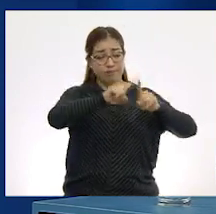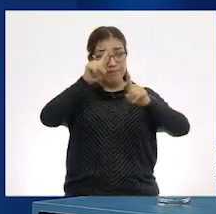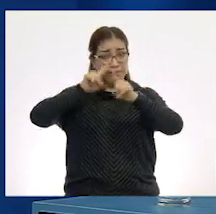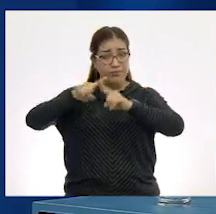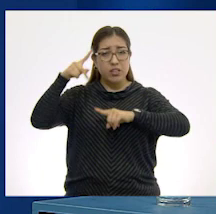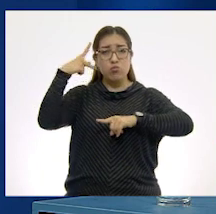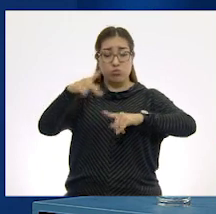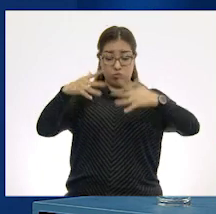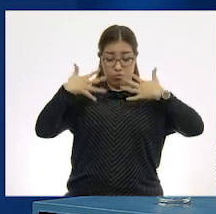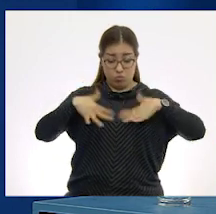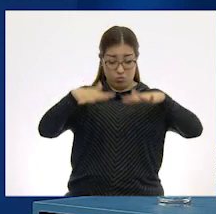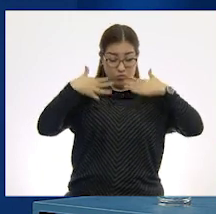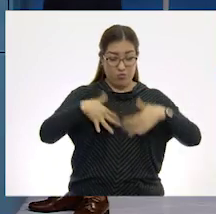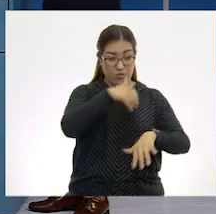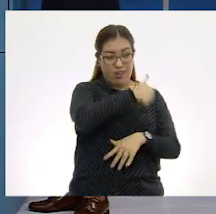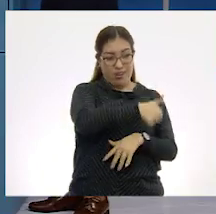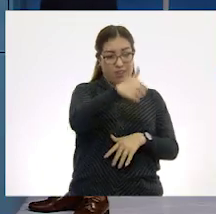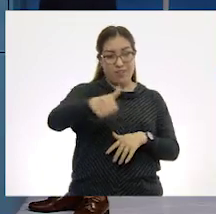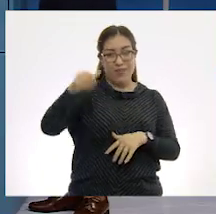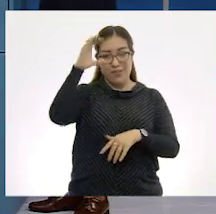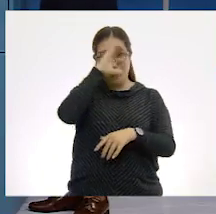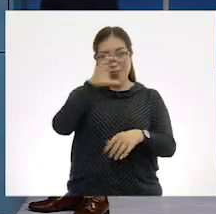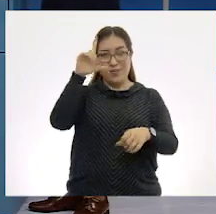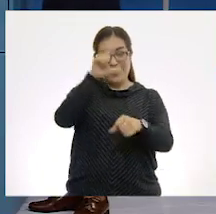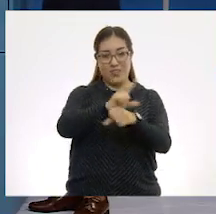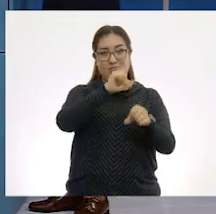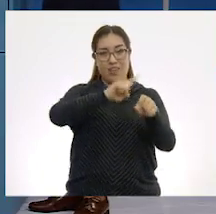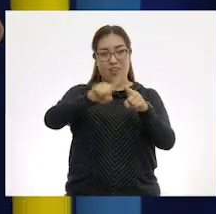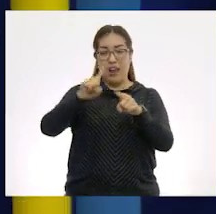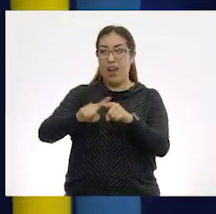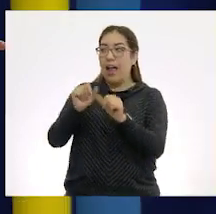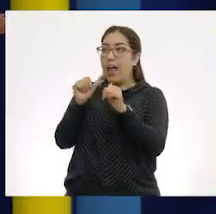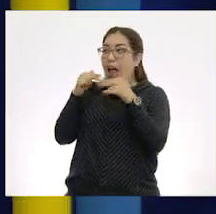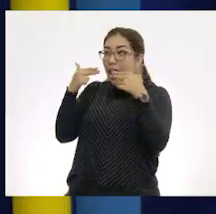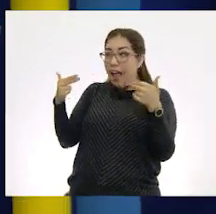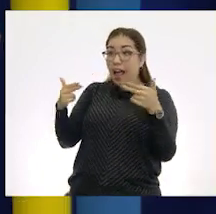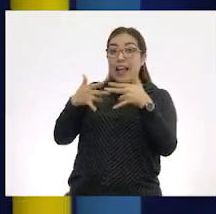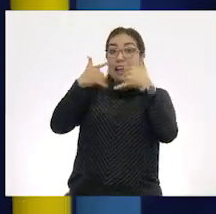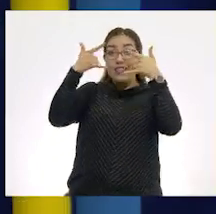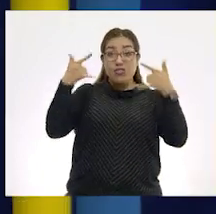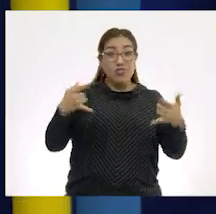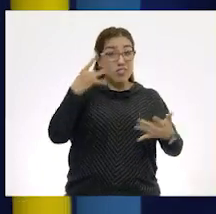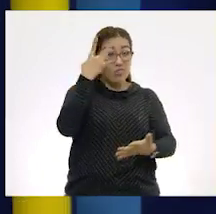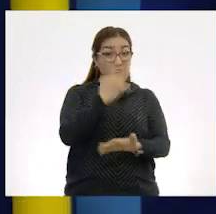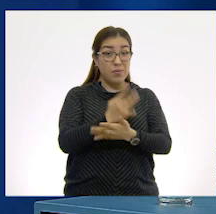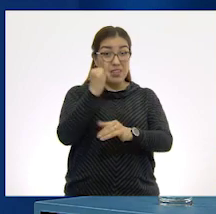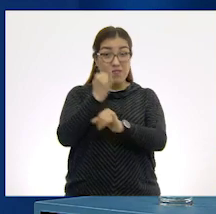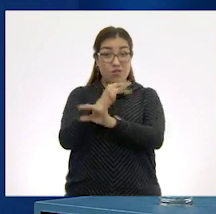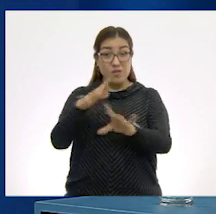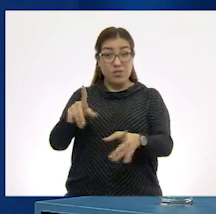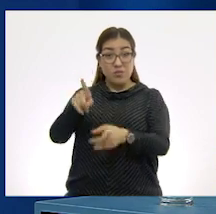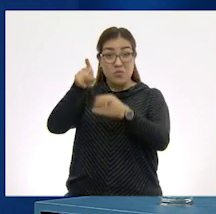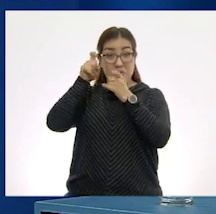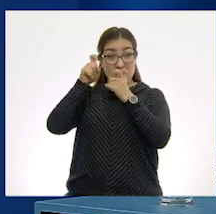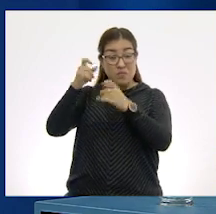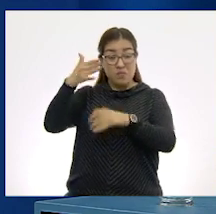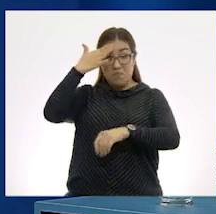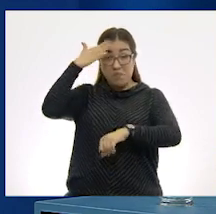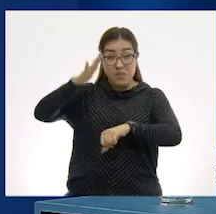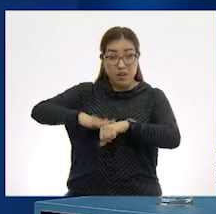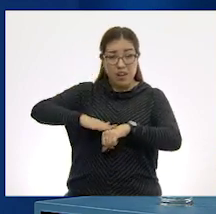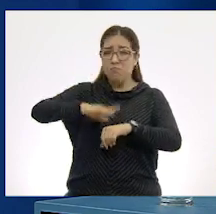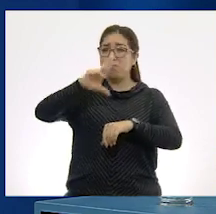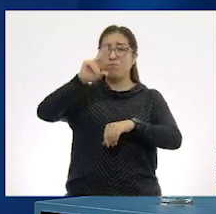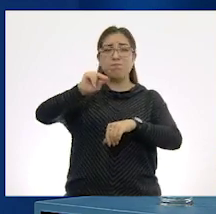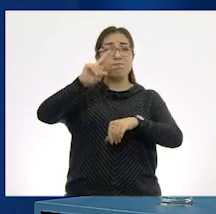social. Entonces la historia no solo me sirve para acumular datos. Para nada. La historia te sirve